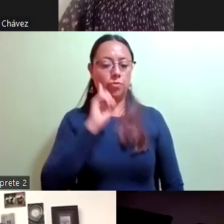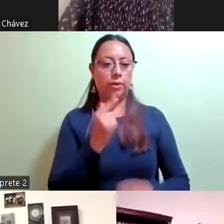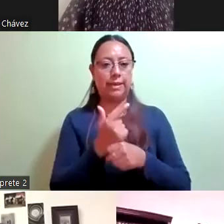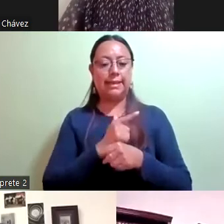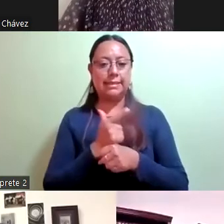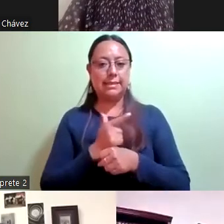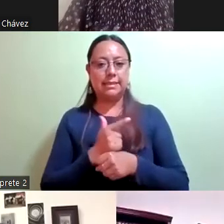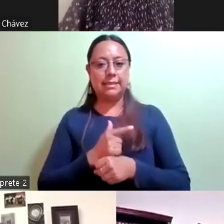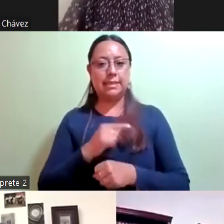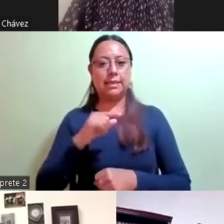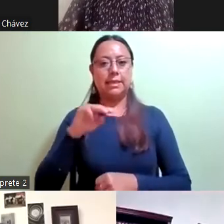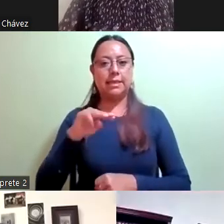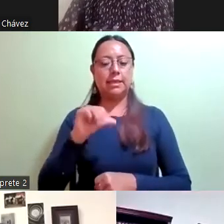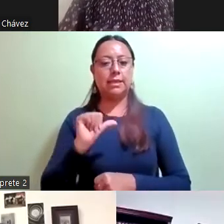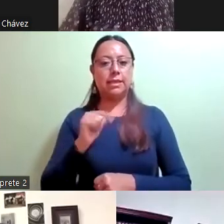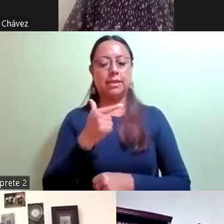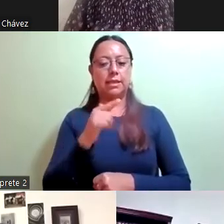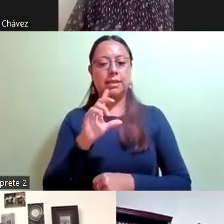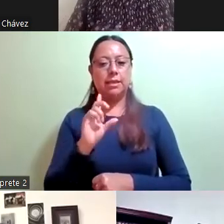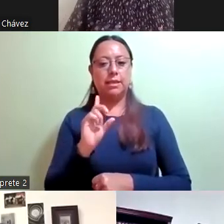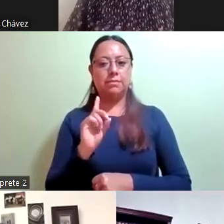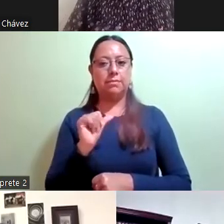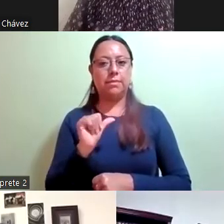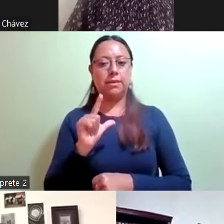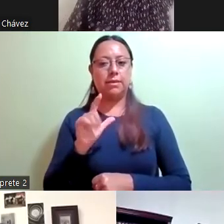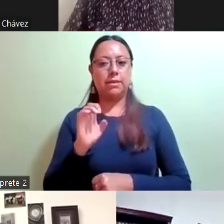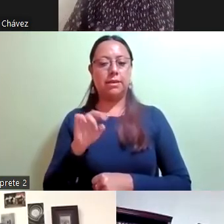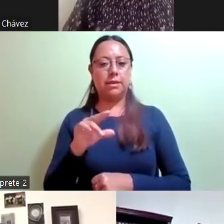licenciada María Magdalena si se encuentra presente.